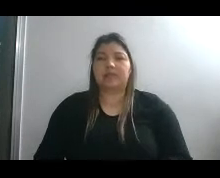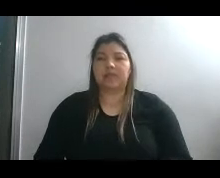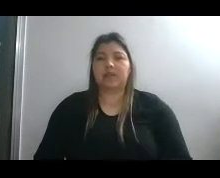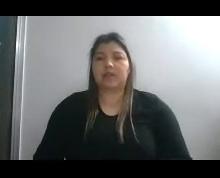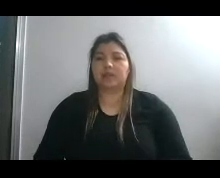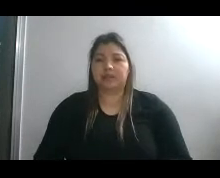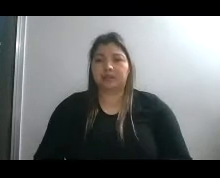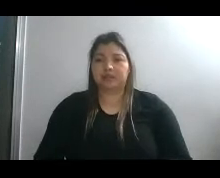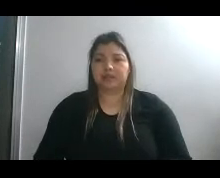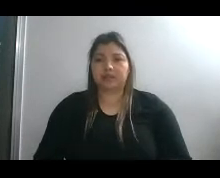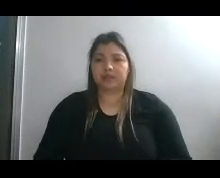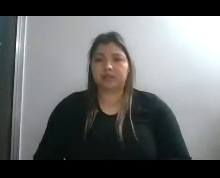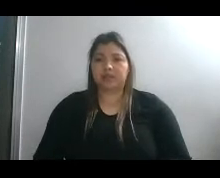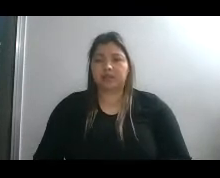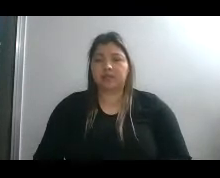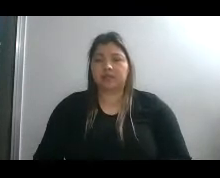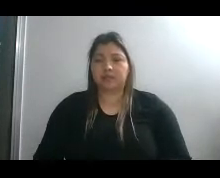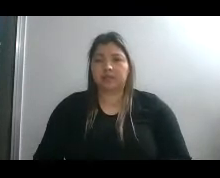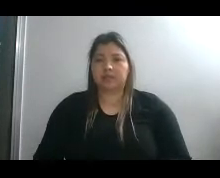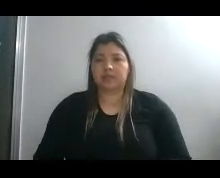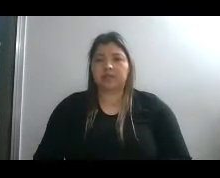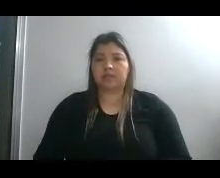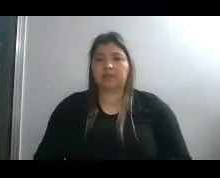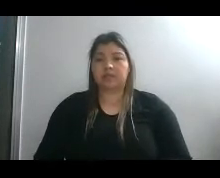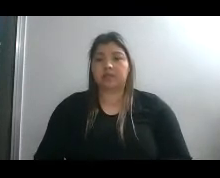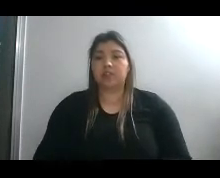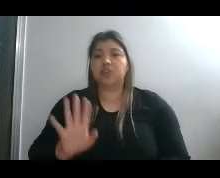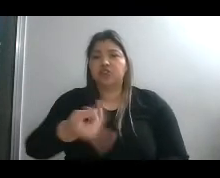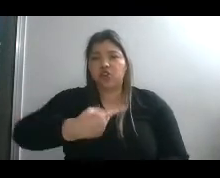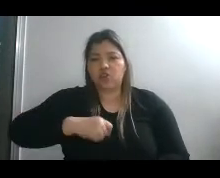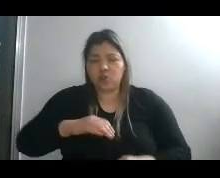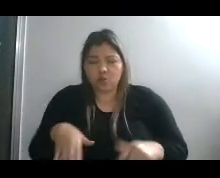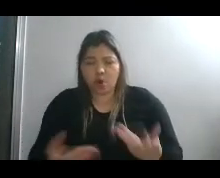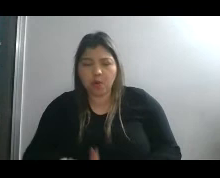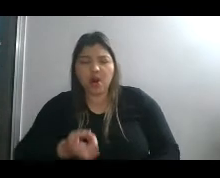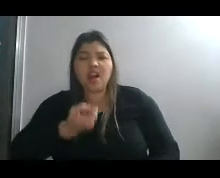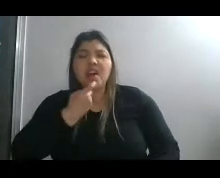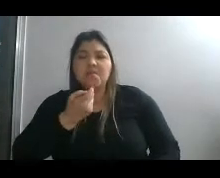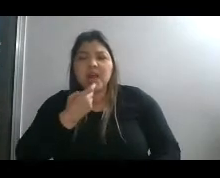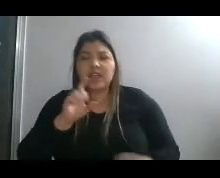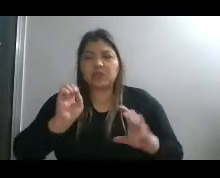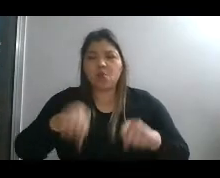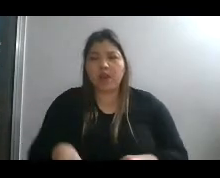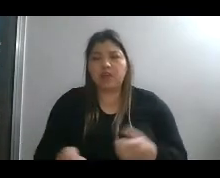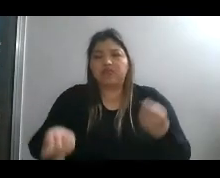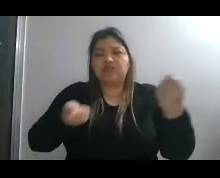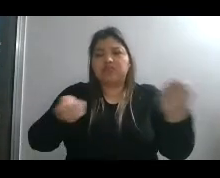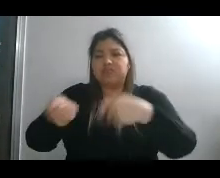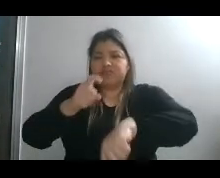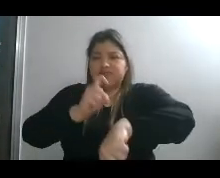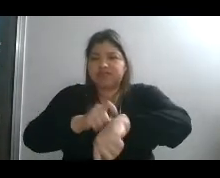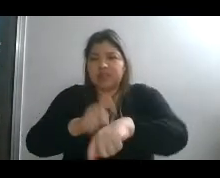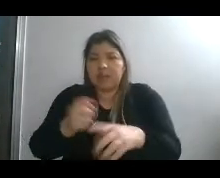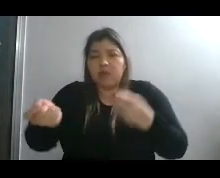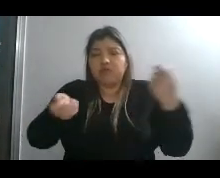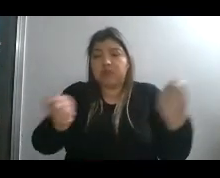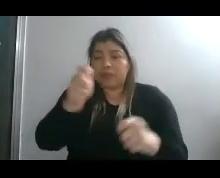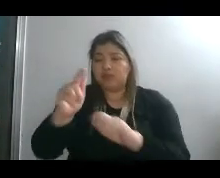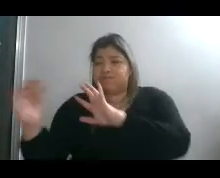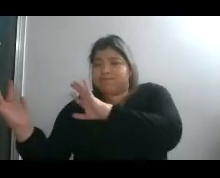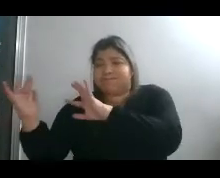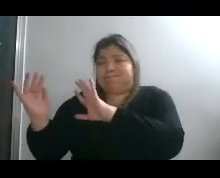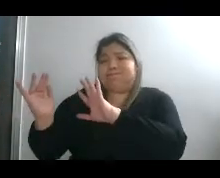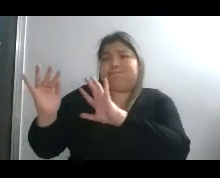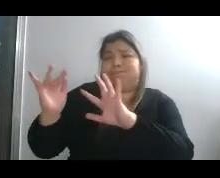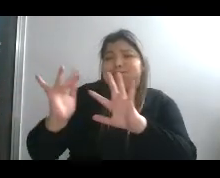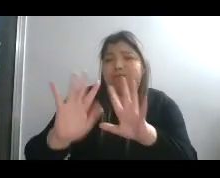capacidad de manejar un aumento repentino e inesperado en el volumen de pacientes, que de